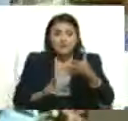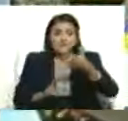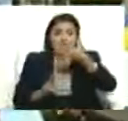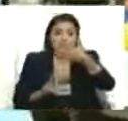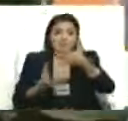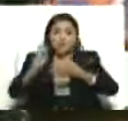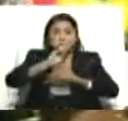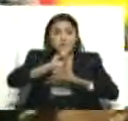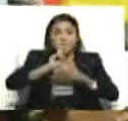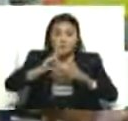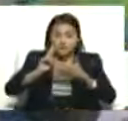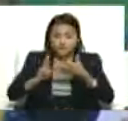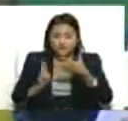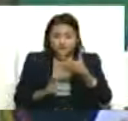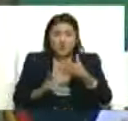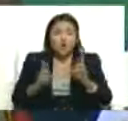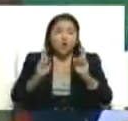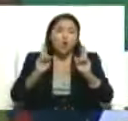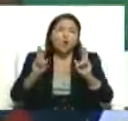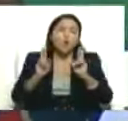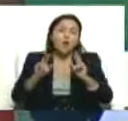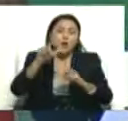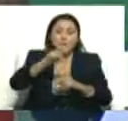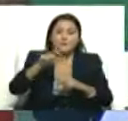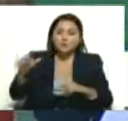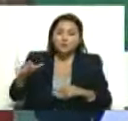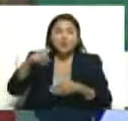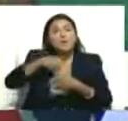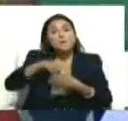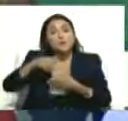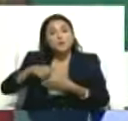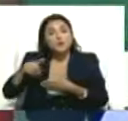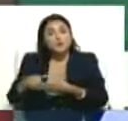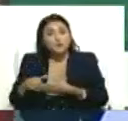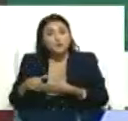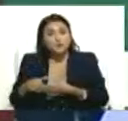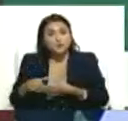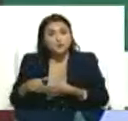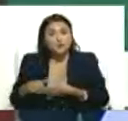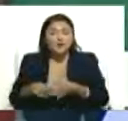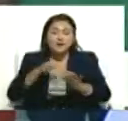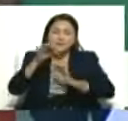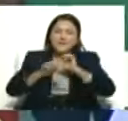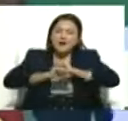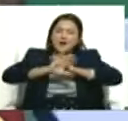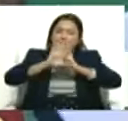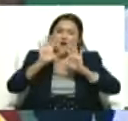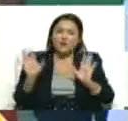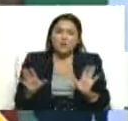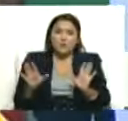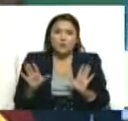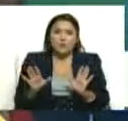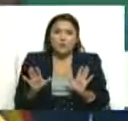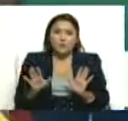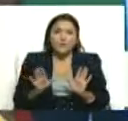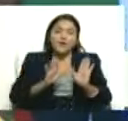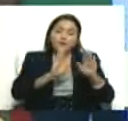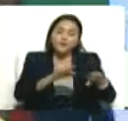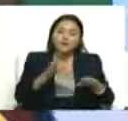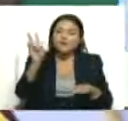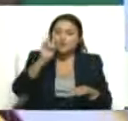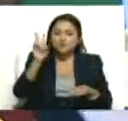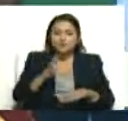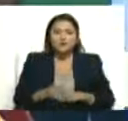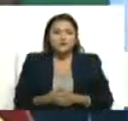5 respuestas. Ojalá que los que vayan a votar manifiesten su posición clara y firme de defender a Venezuela y